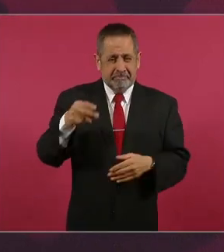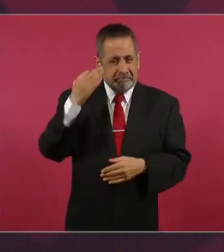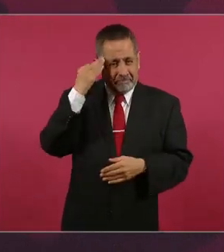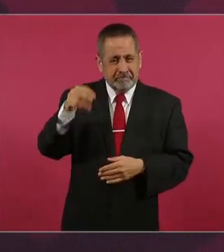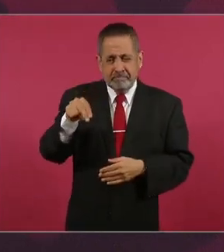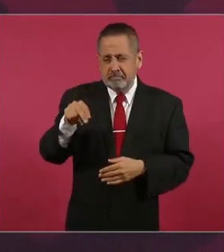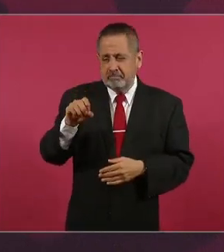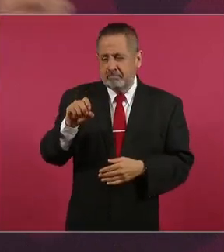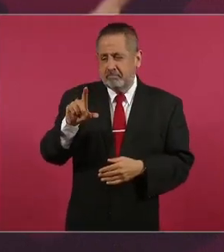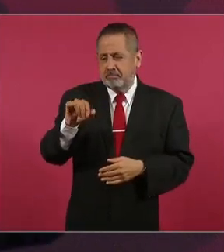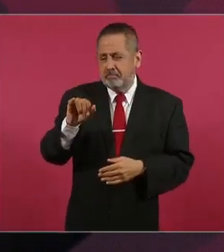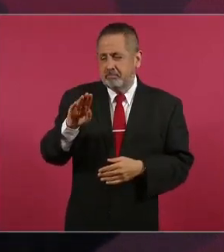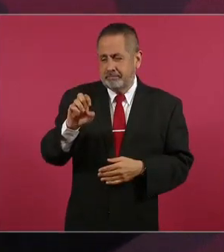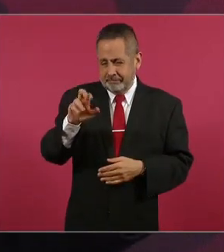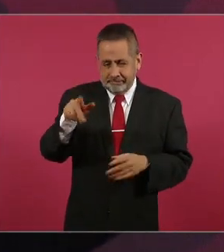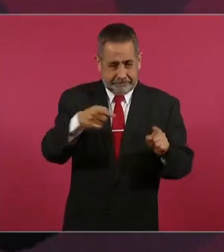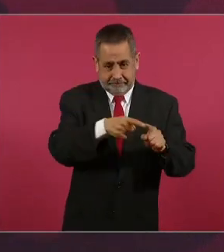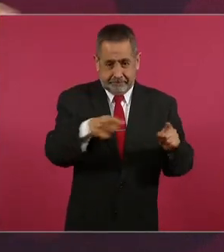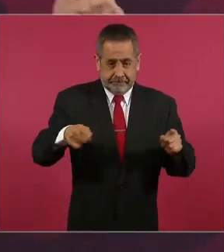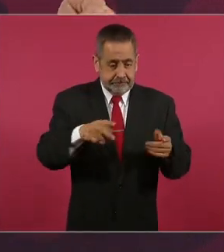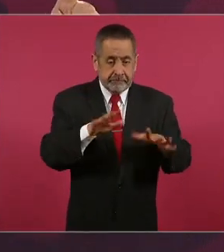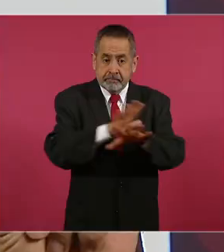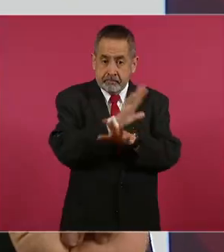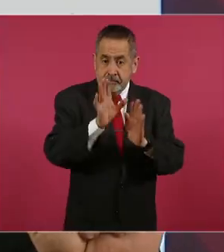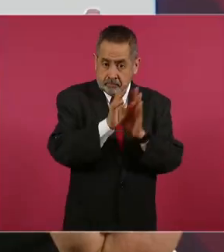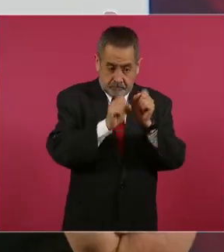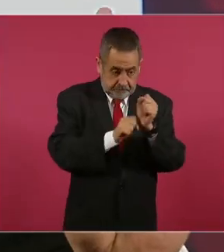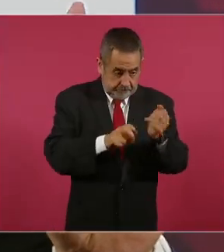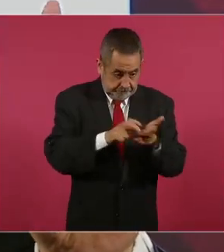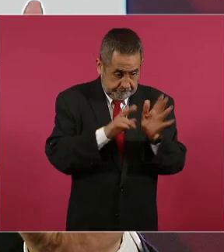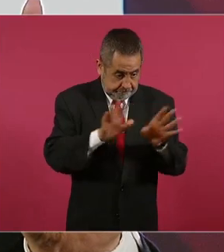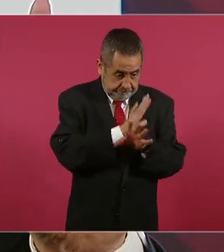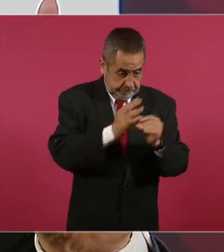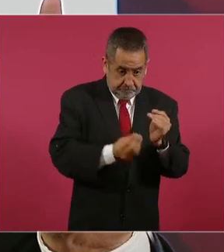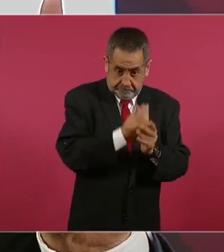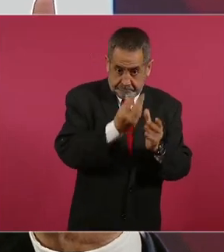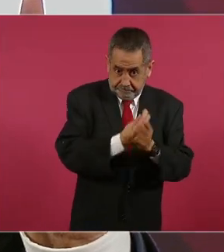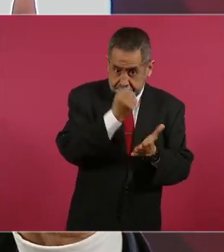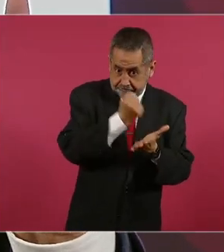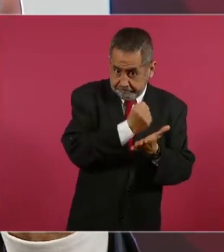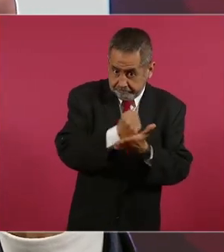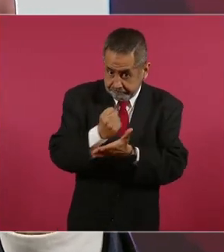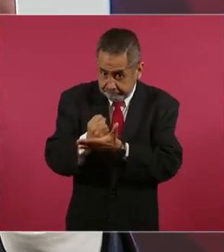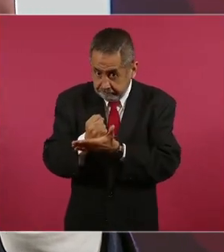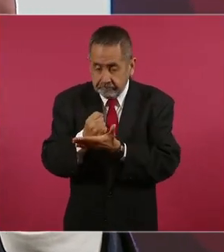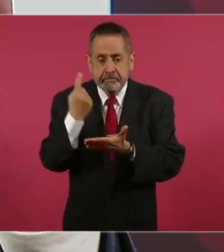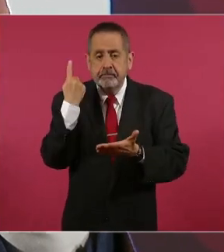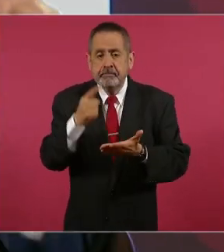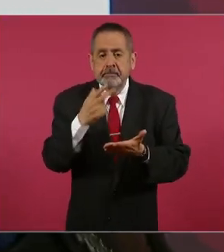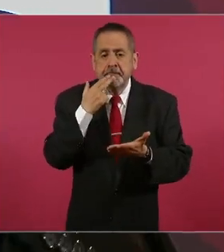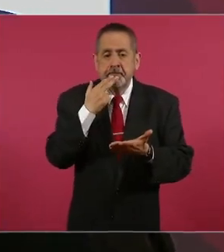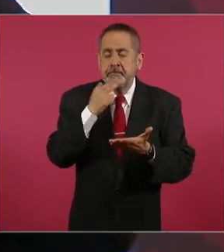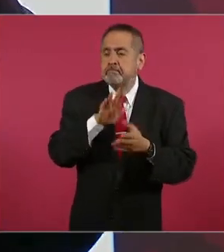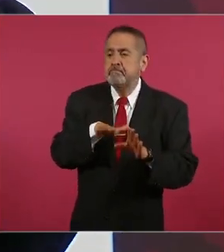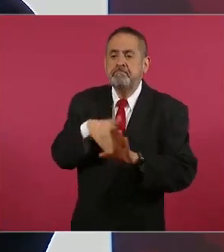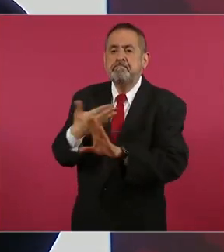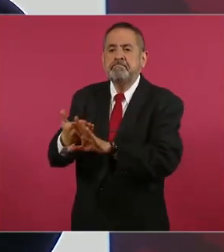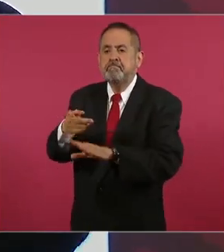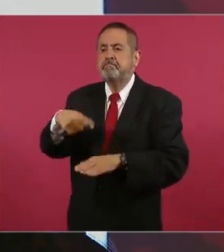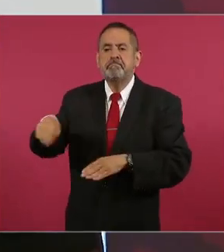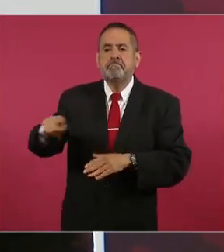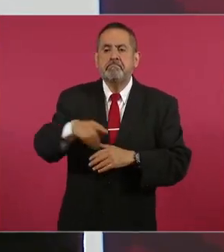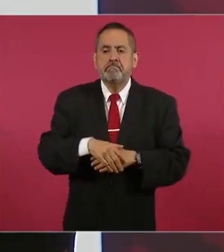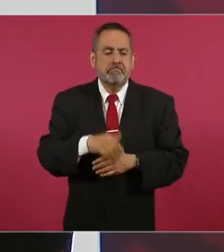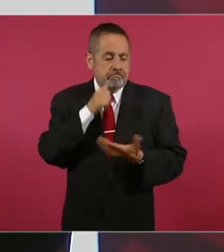la Constitución, todas en contra del pueblo de México. siempre para